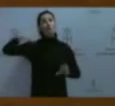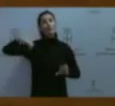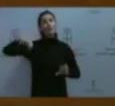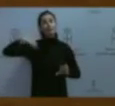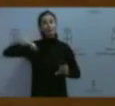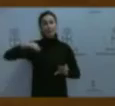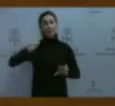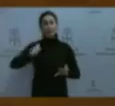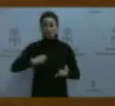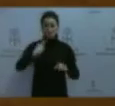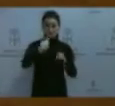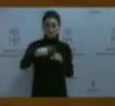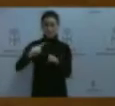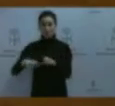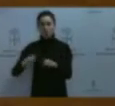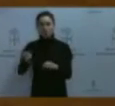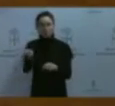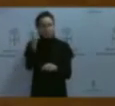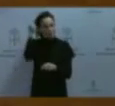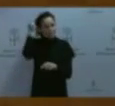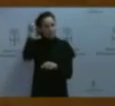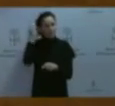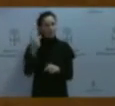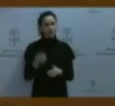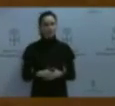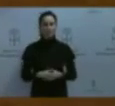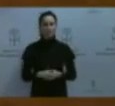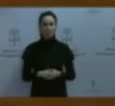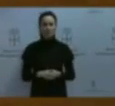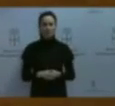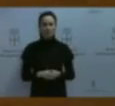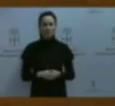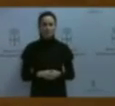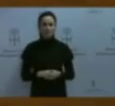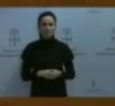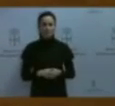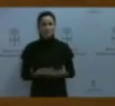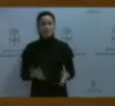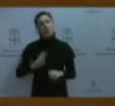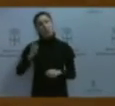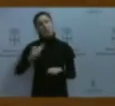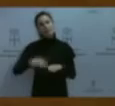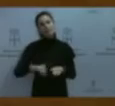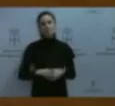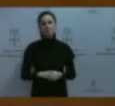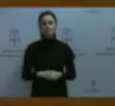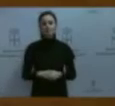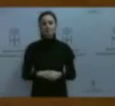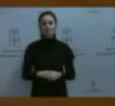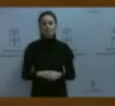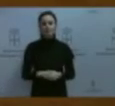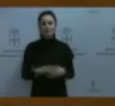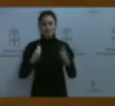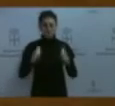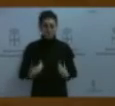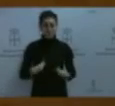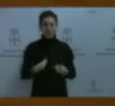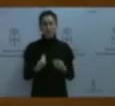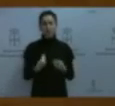estos productos pues tenía un precio bastante elevado. Por otro lado, esta